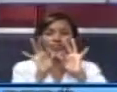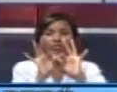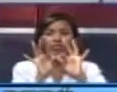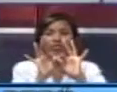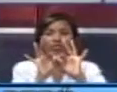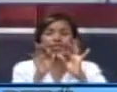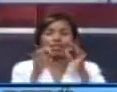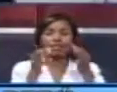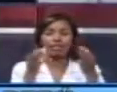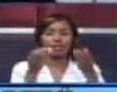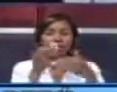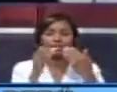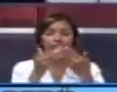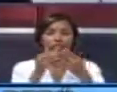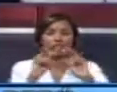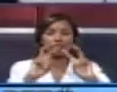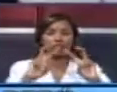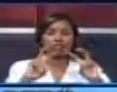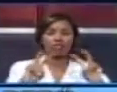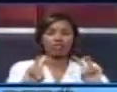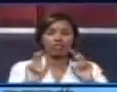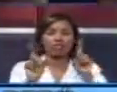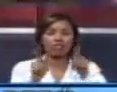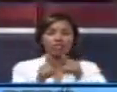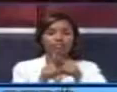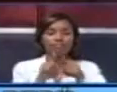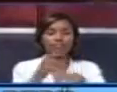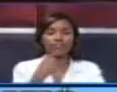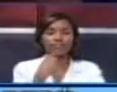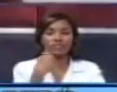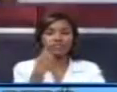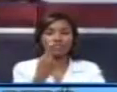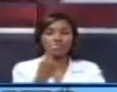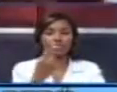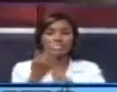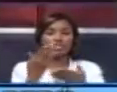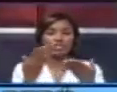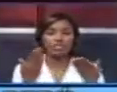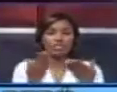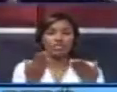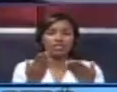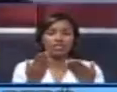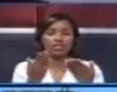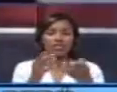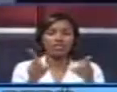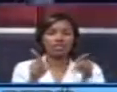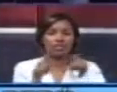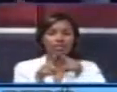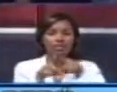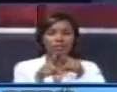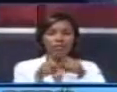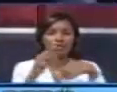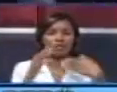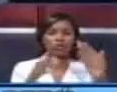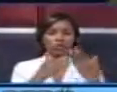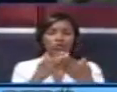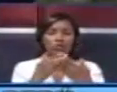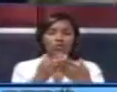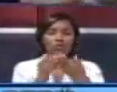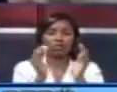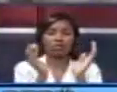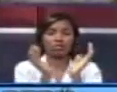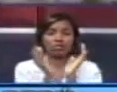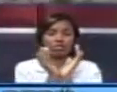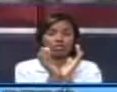estas investigaciones. Él igualmente hablaba de la supuesta negligencia por parte de las autoridades de la Caja de